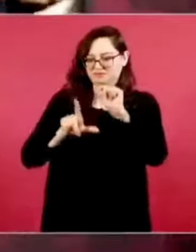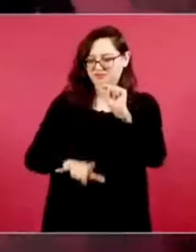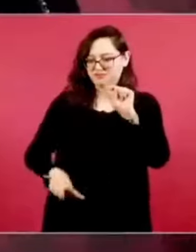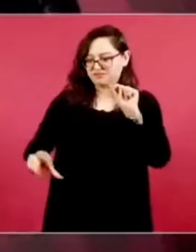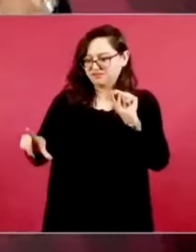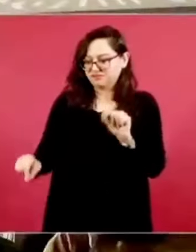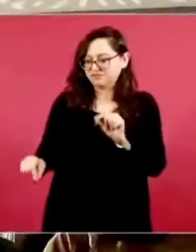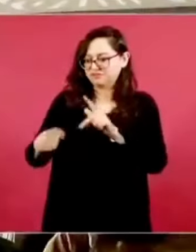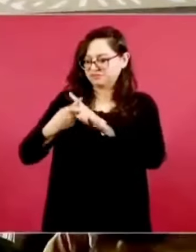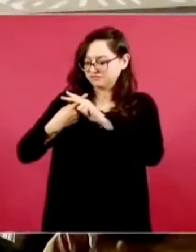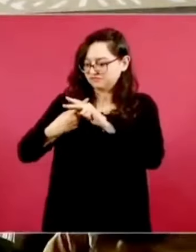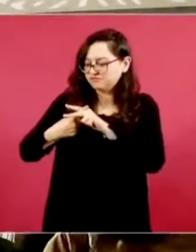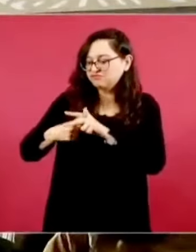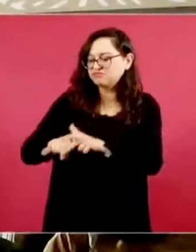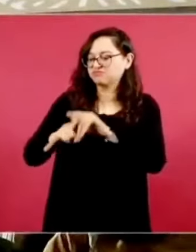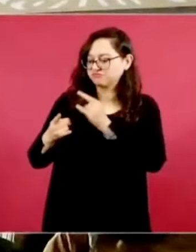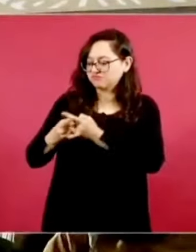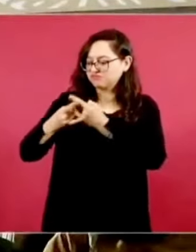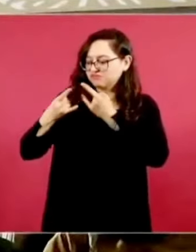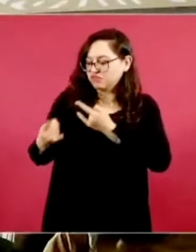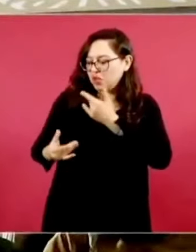¿Cómo se avanza sin ideales,